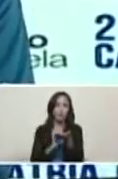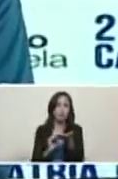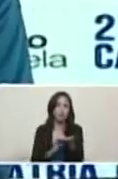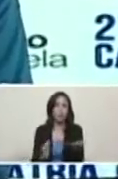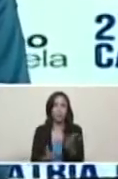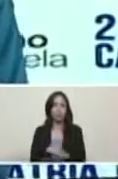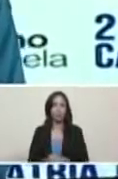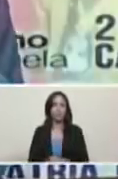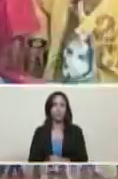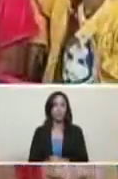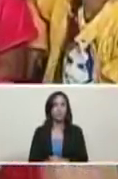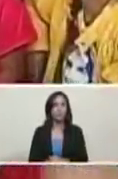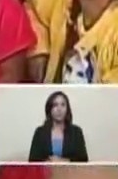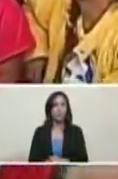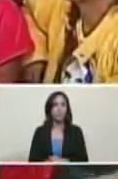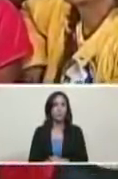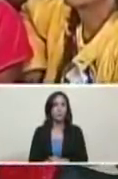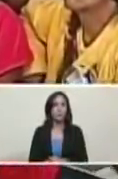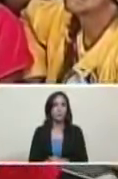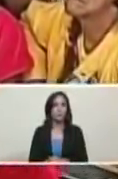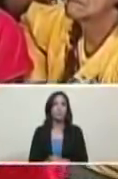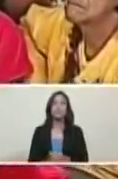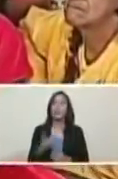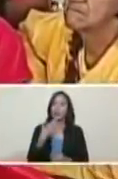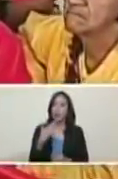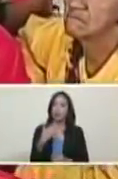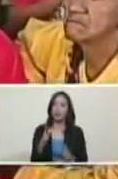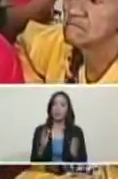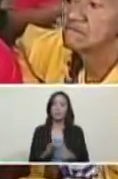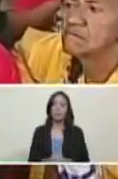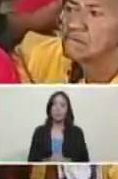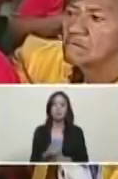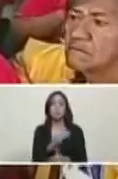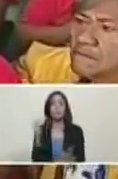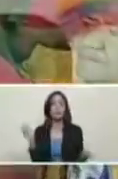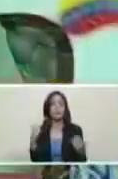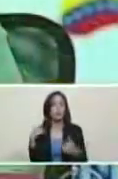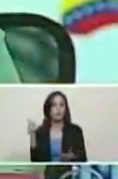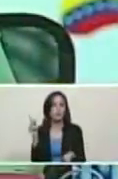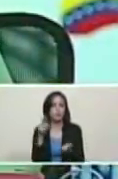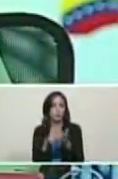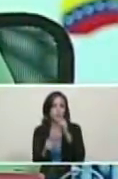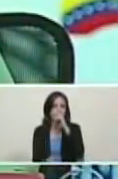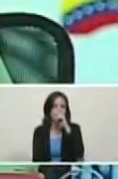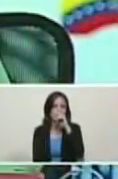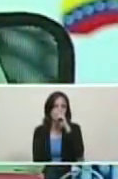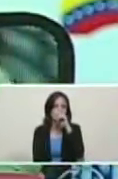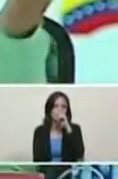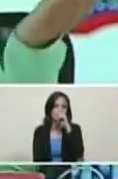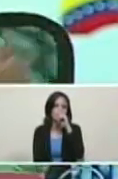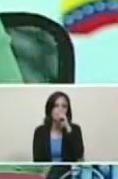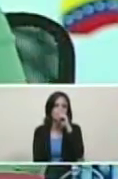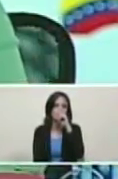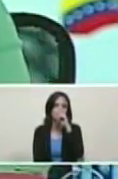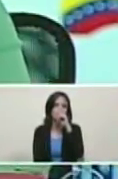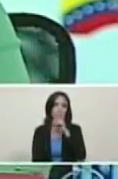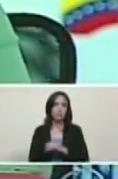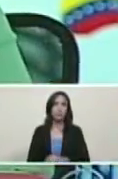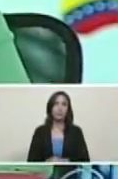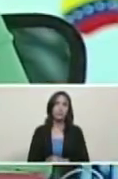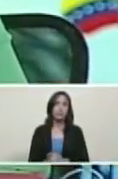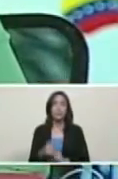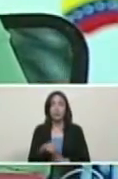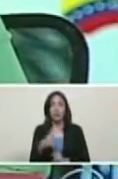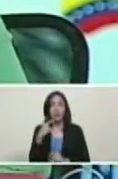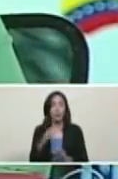favor. Gracias, presidente. Bueno, cuando veníamos para acá vimos la relevancia y lo estamos viendo con muchísimo